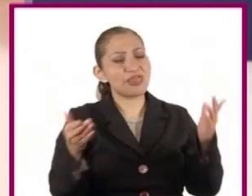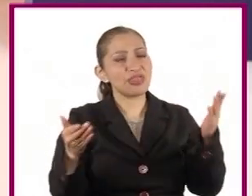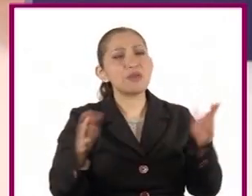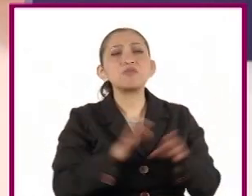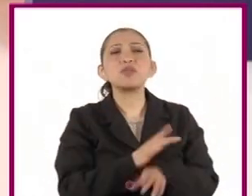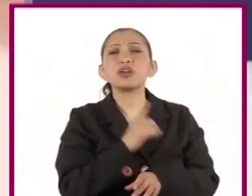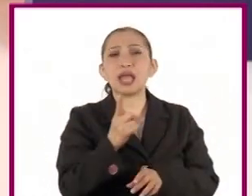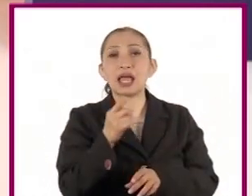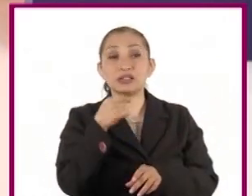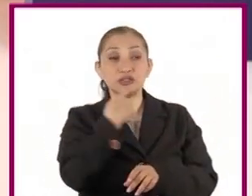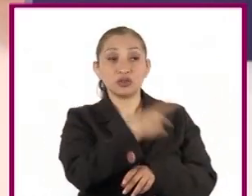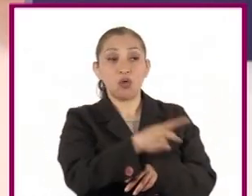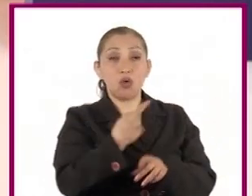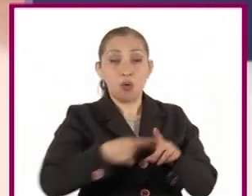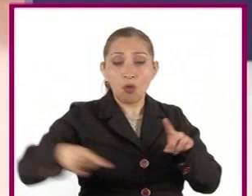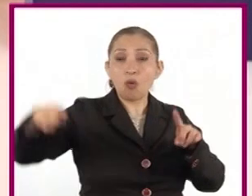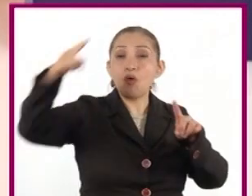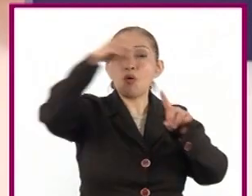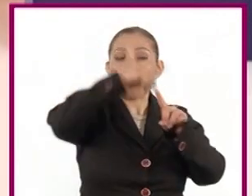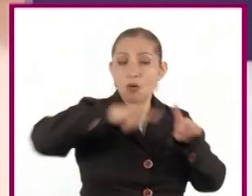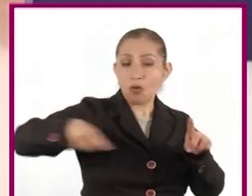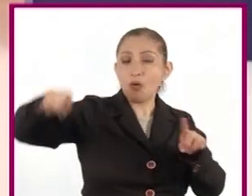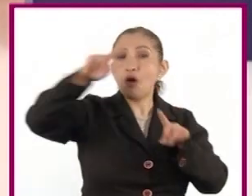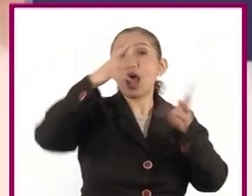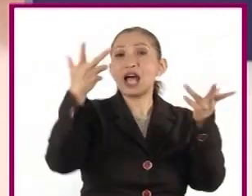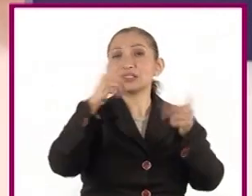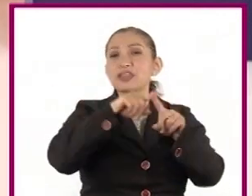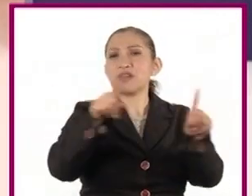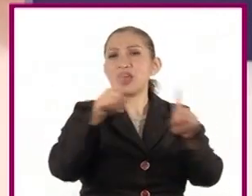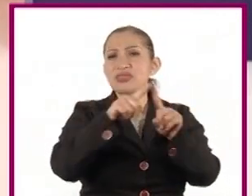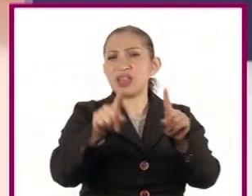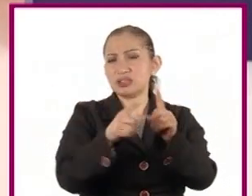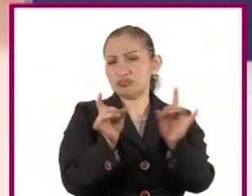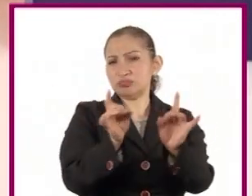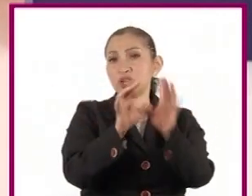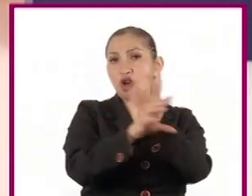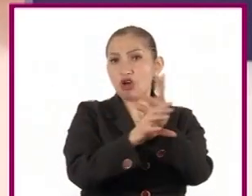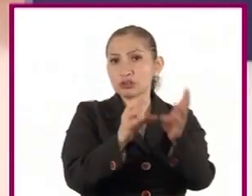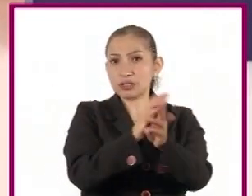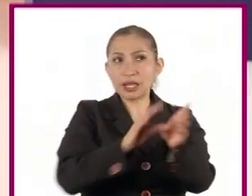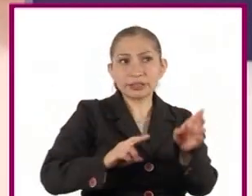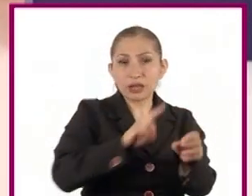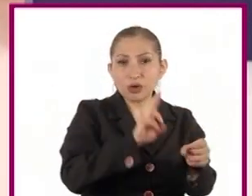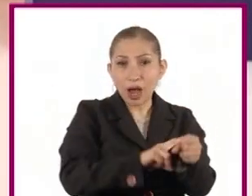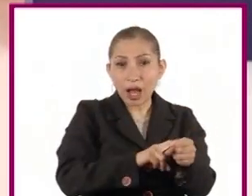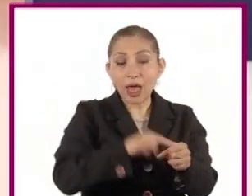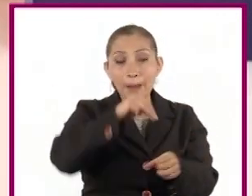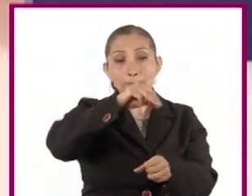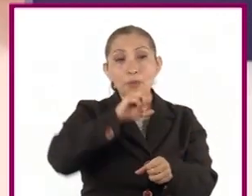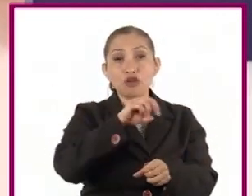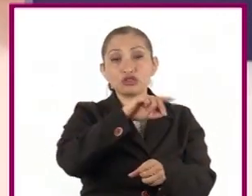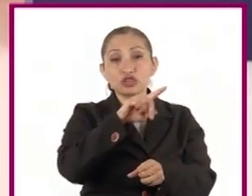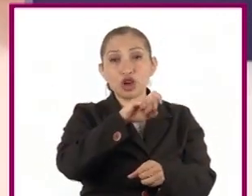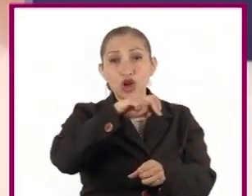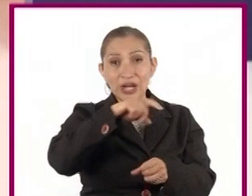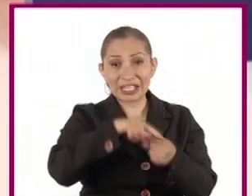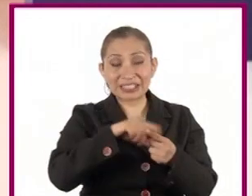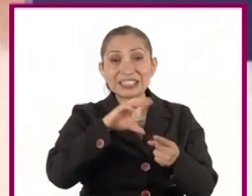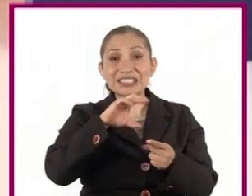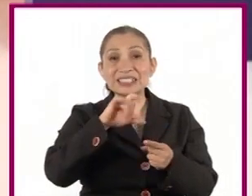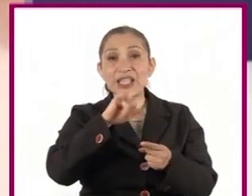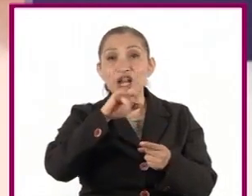cómo, debido a su circulación, se producen diferentes fenómenos meteorológicos como los monzones,